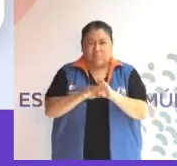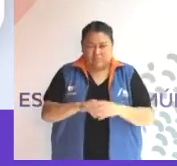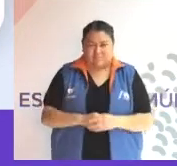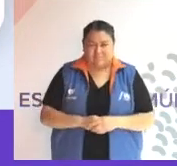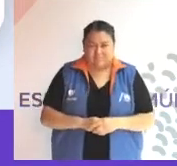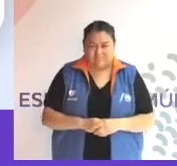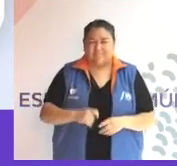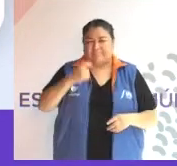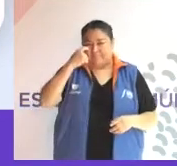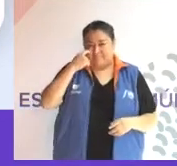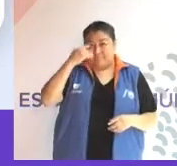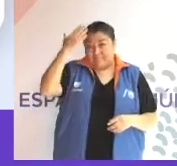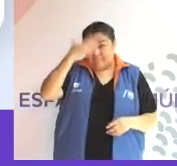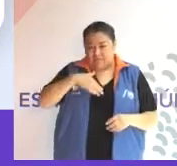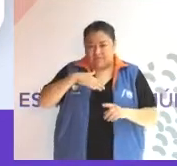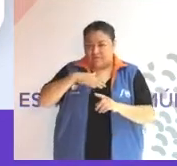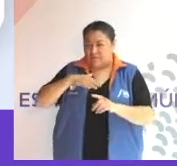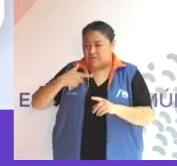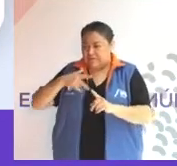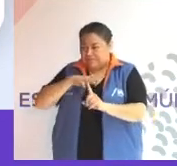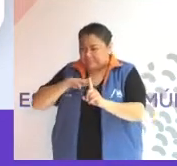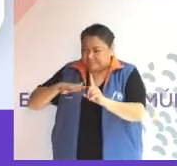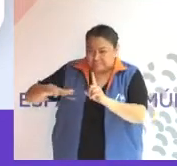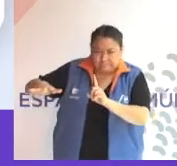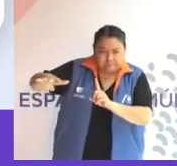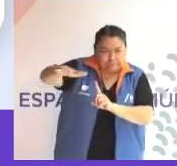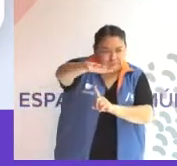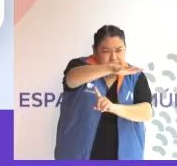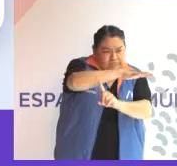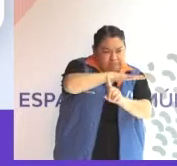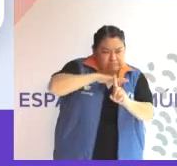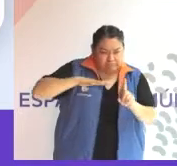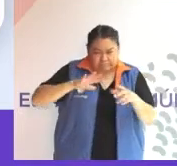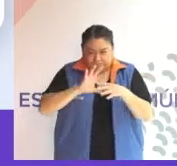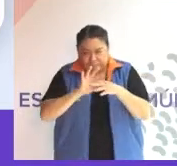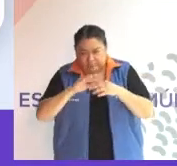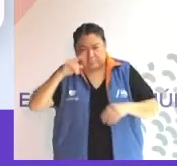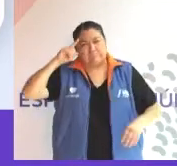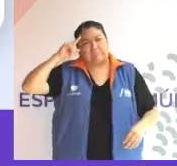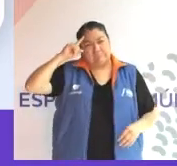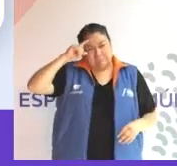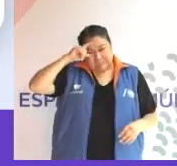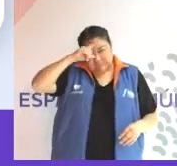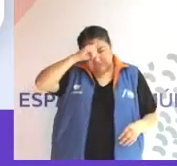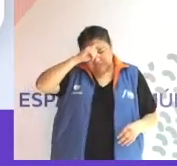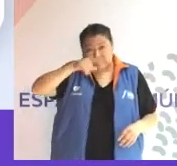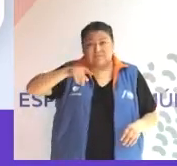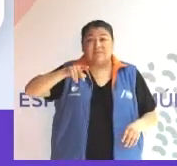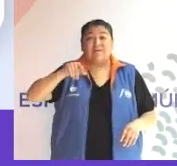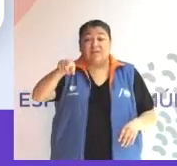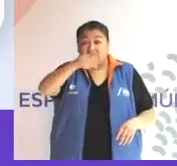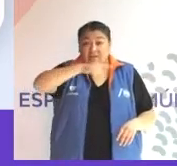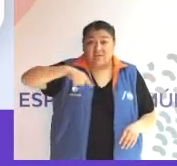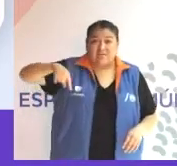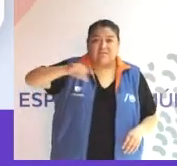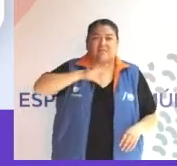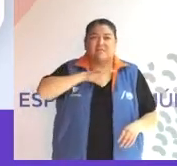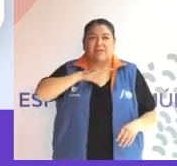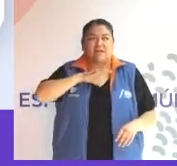A pesar de todos estos contextos difíciles que estamos platicando, creo que también hay signos positivos en el